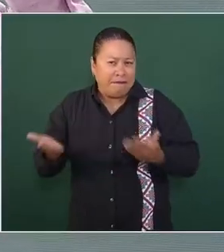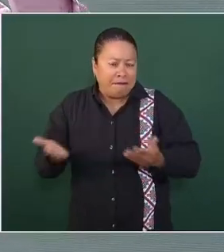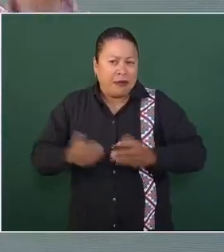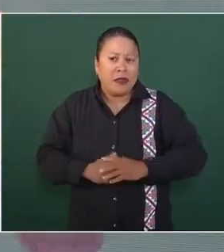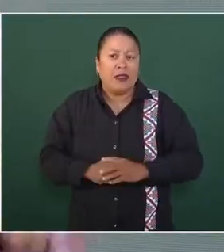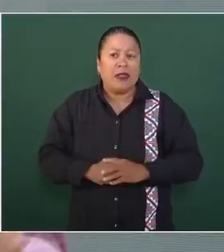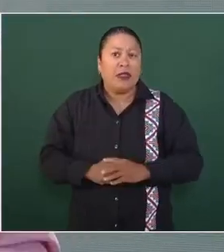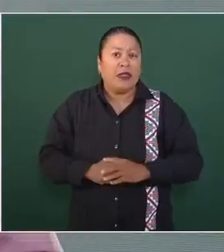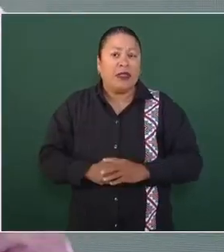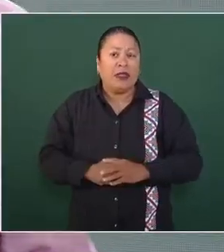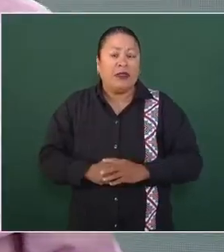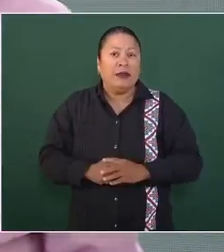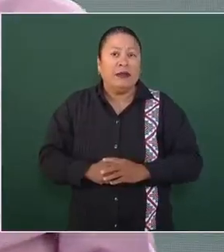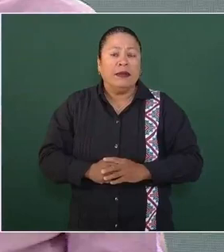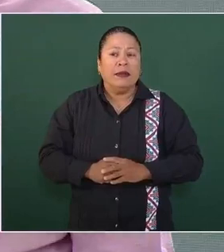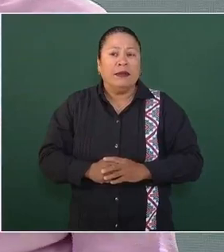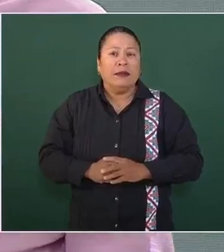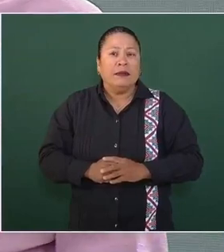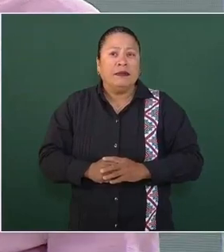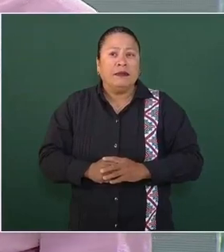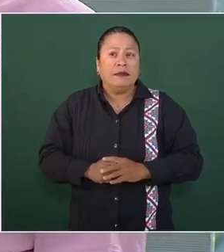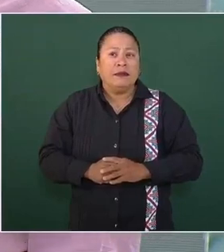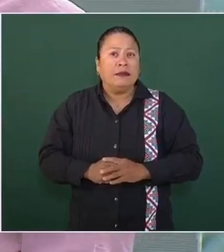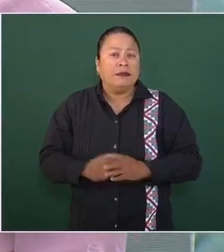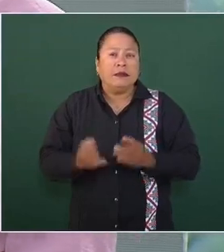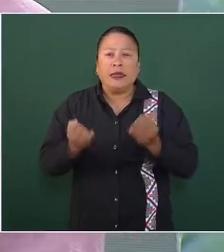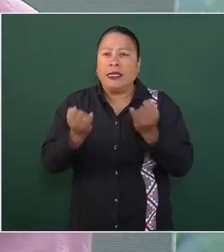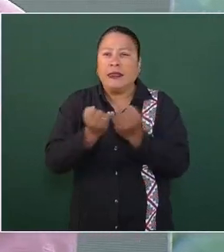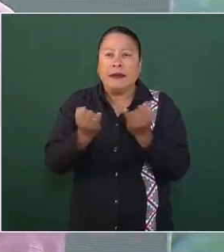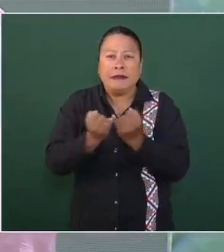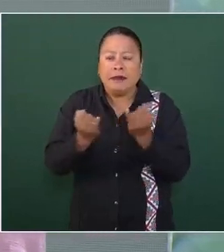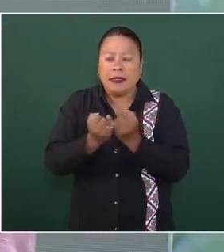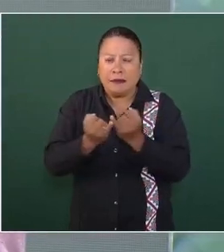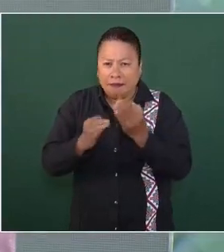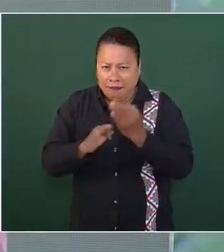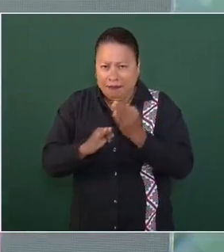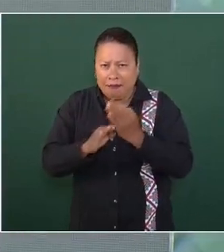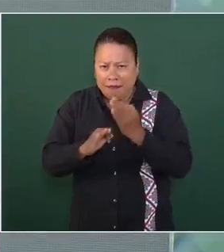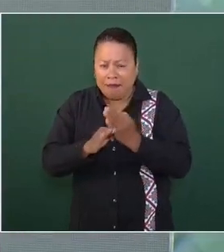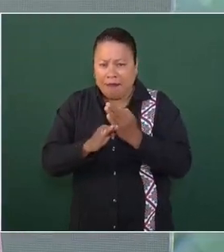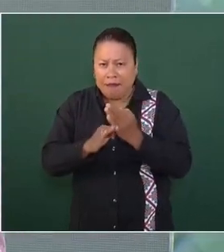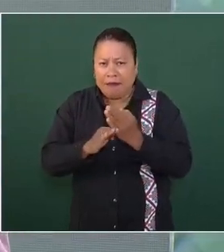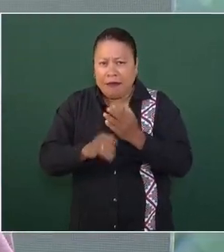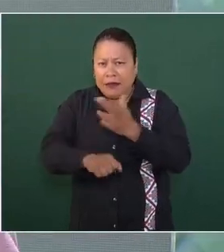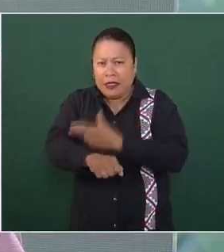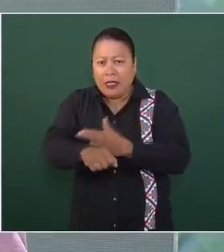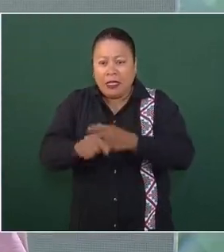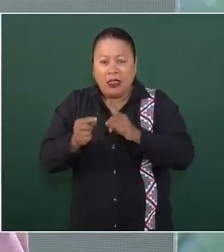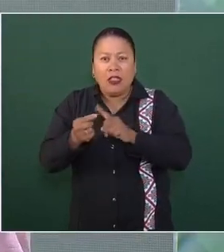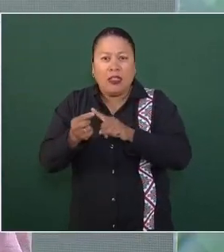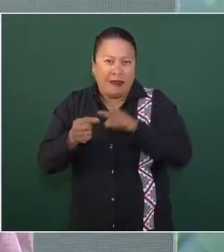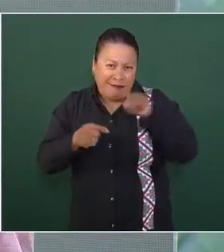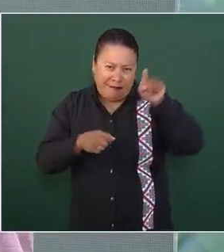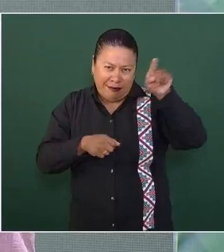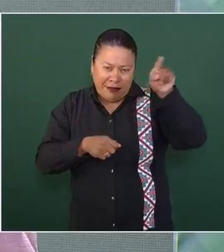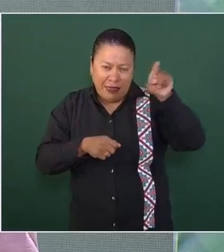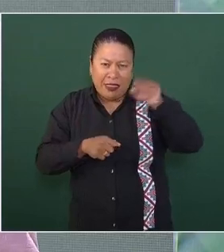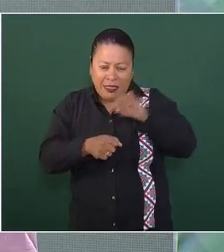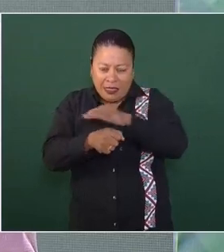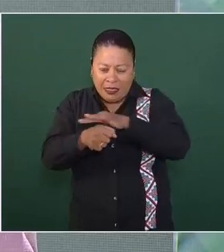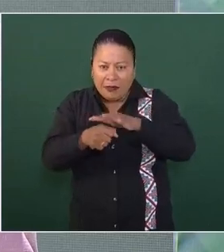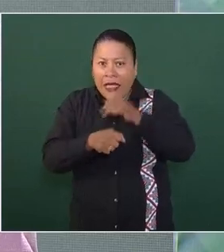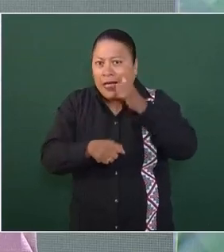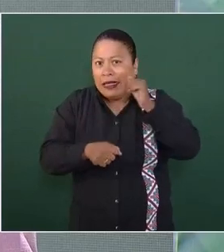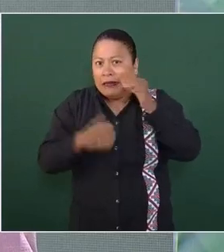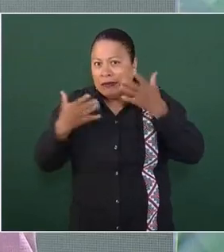así como el que se está construyendo hacia el Istmo ayer lo